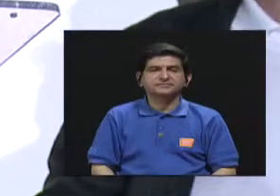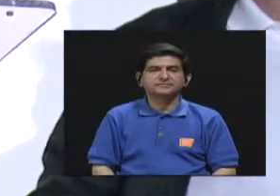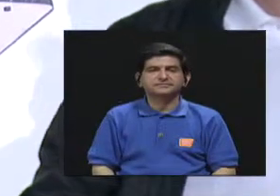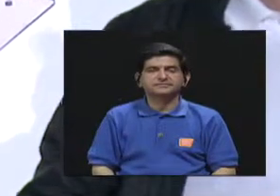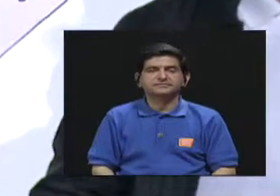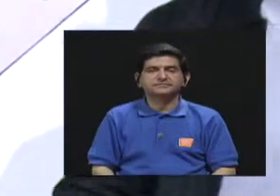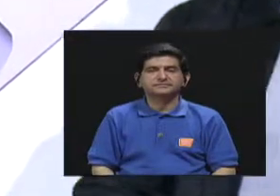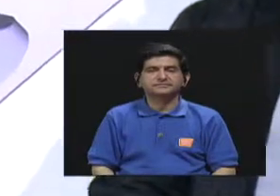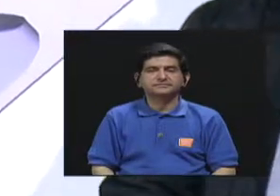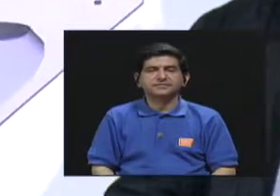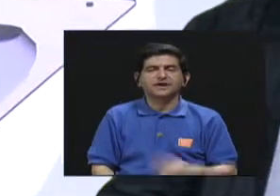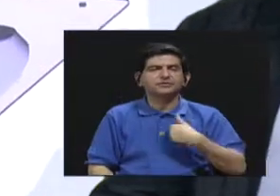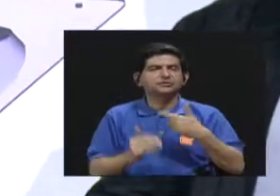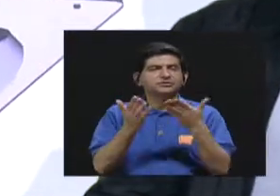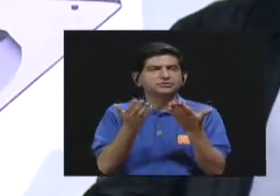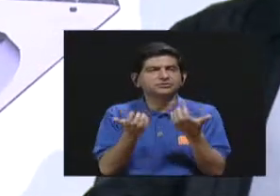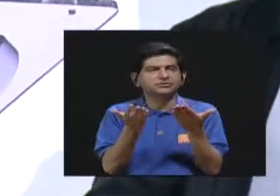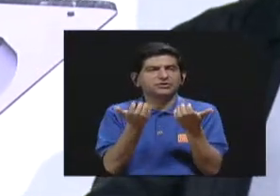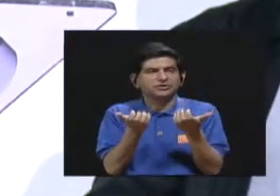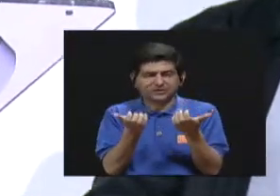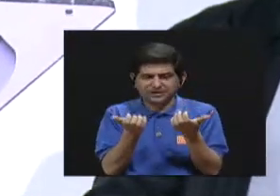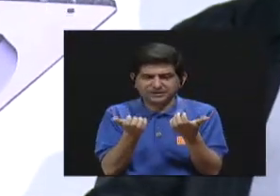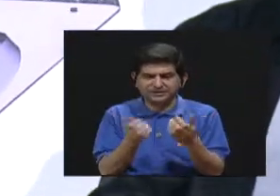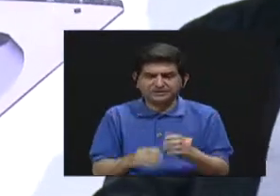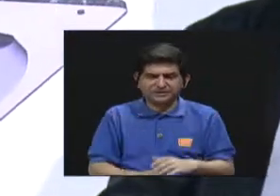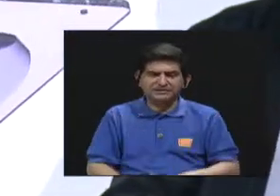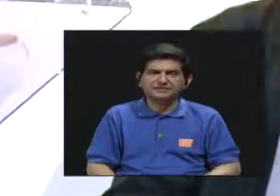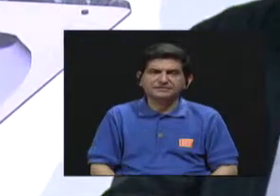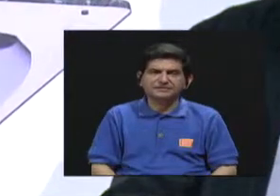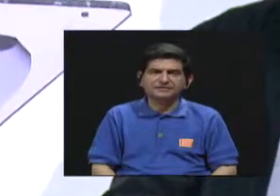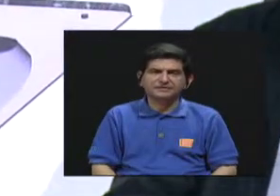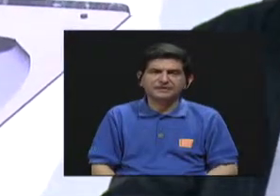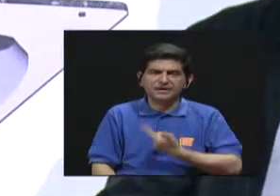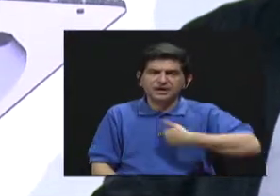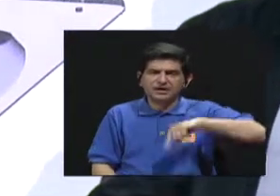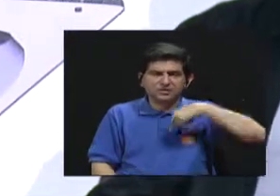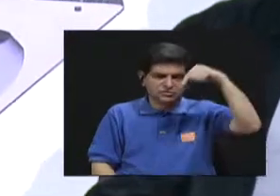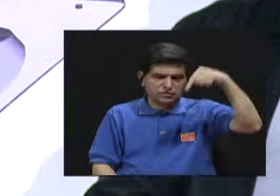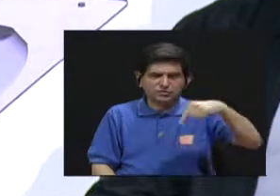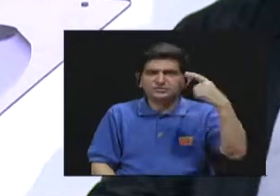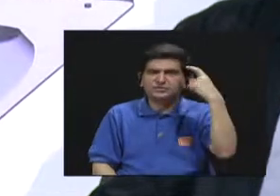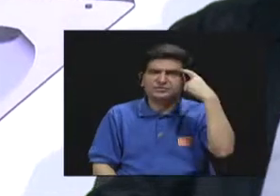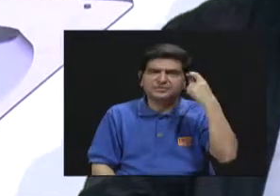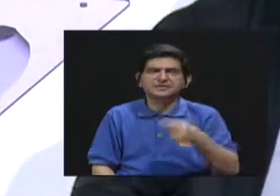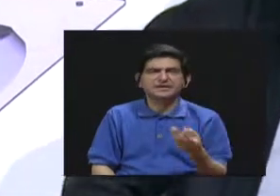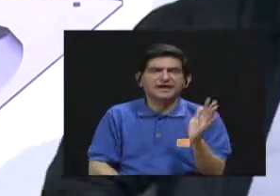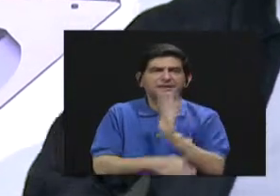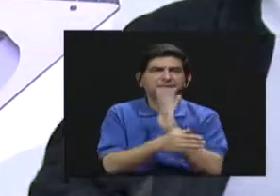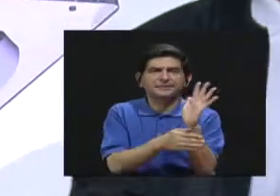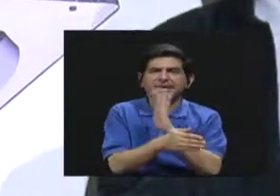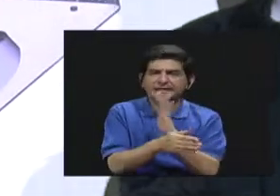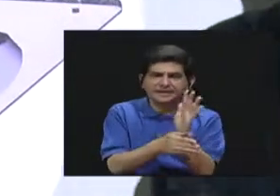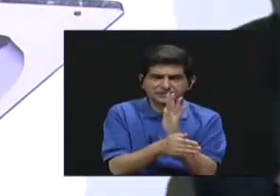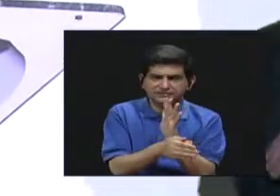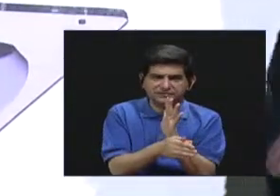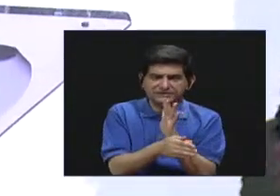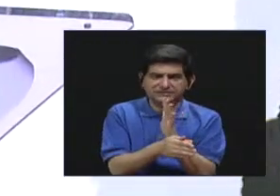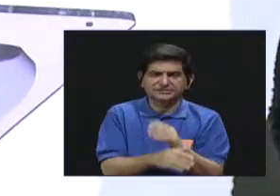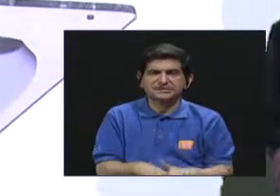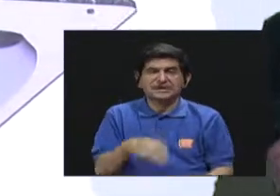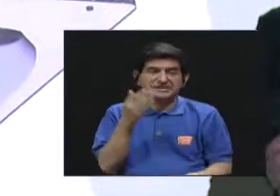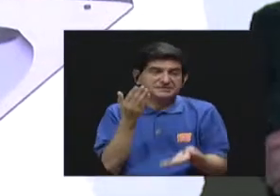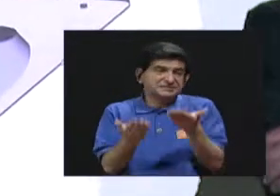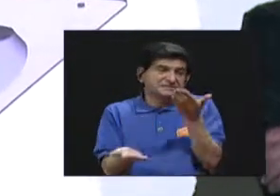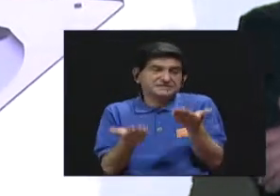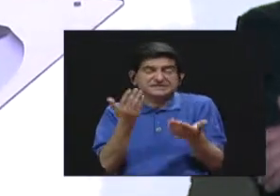Sí, quería... estuvimos contando hoy cuántas películas Tal vez